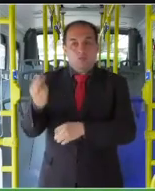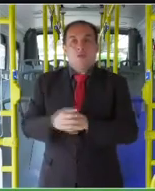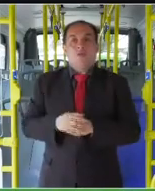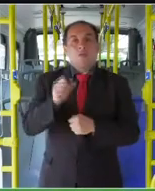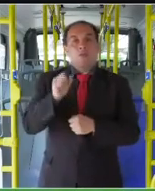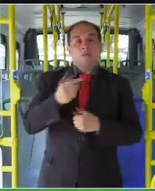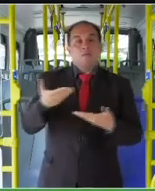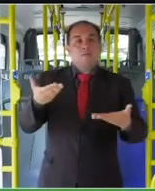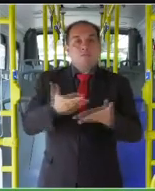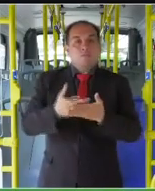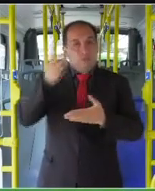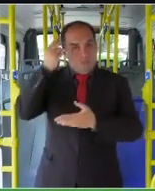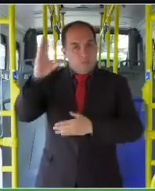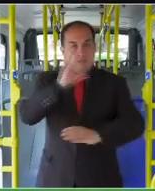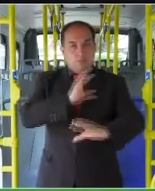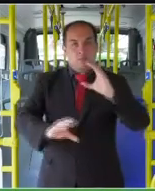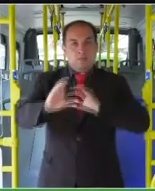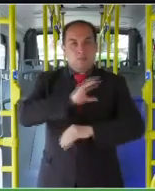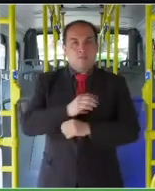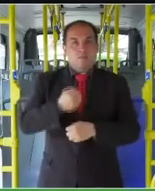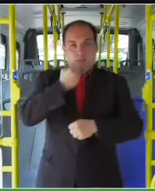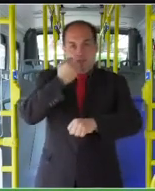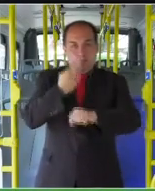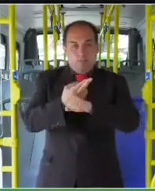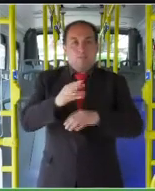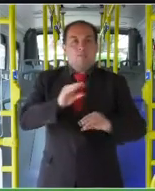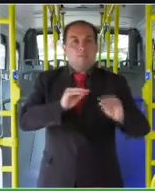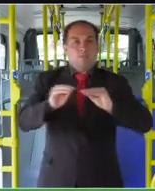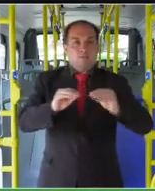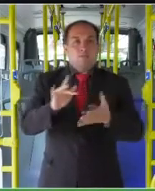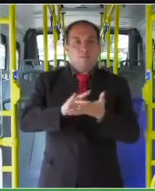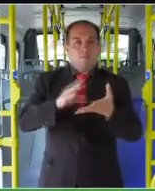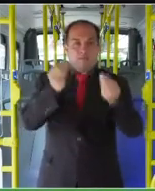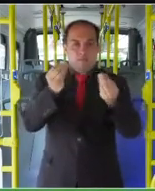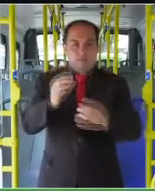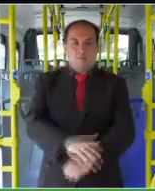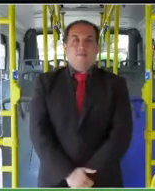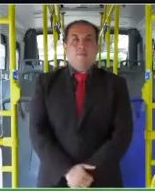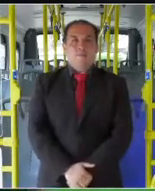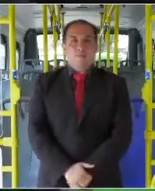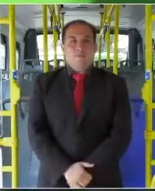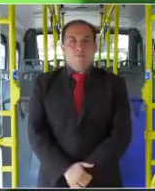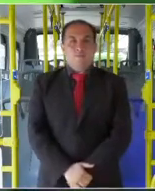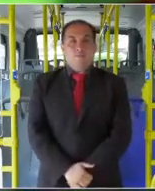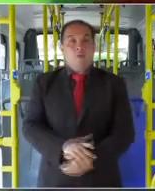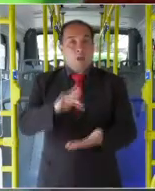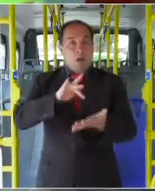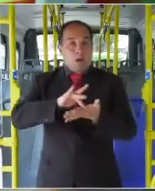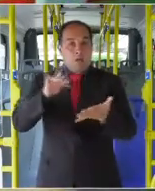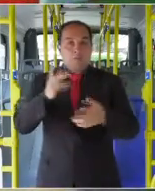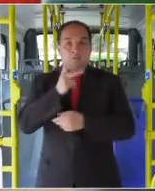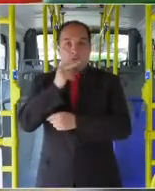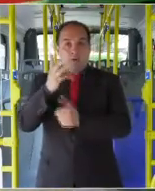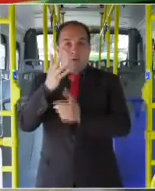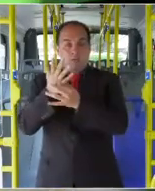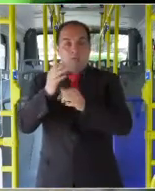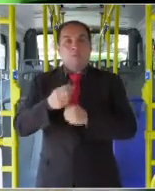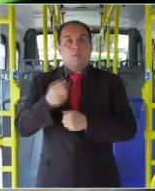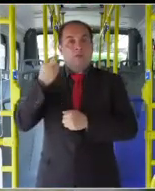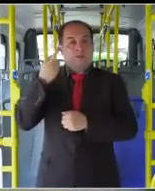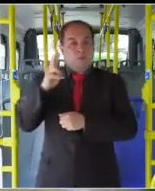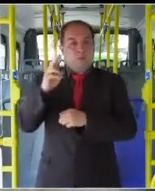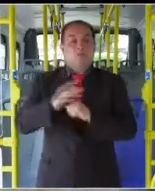presencia de la doctora Claudia Sheinbaum y el secretario de Movilidad. Muchas gracias. Agradecemos el uso de la voz del profesor